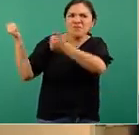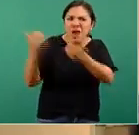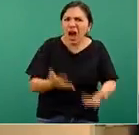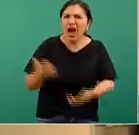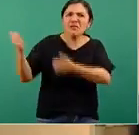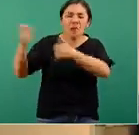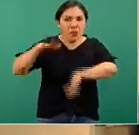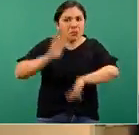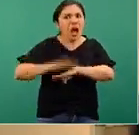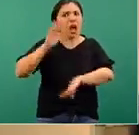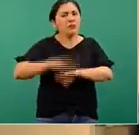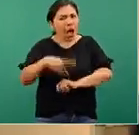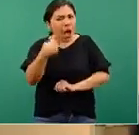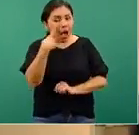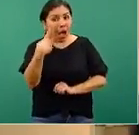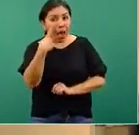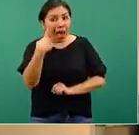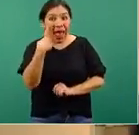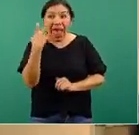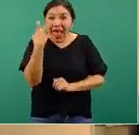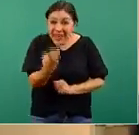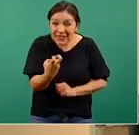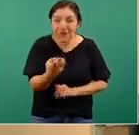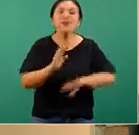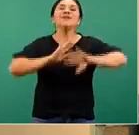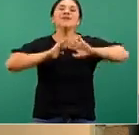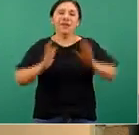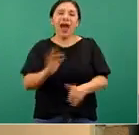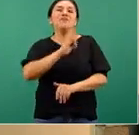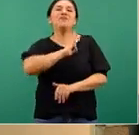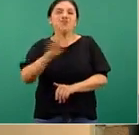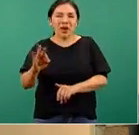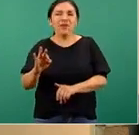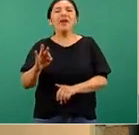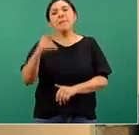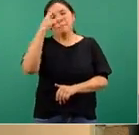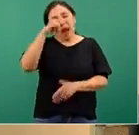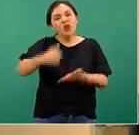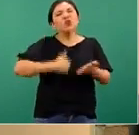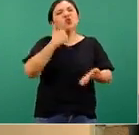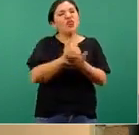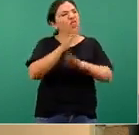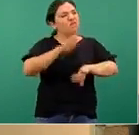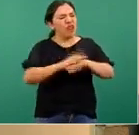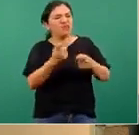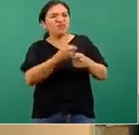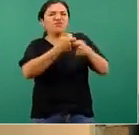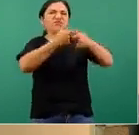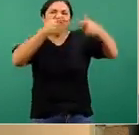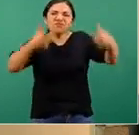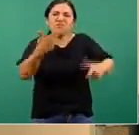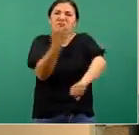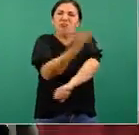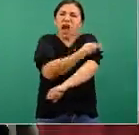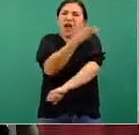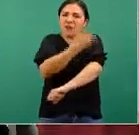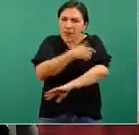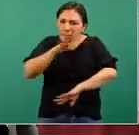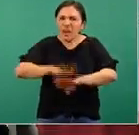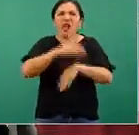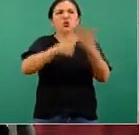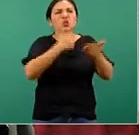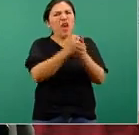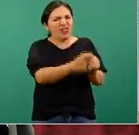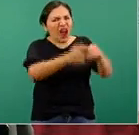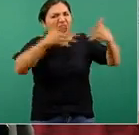dosis semanales, podremos además avanzar ya en las ciudades. Incluiremos varias de las ciudades capitales. Esta